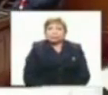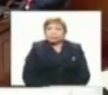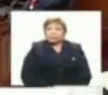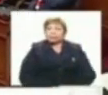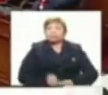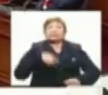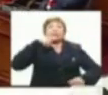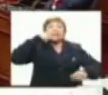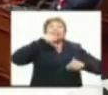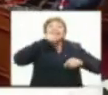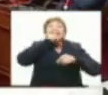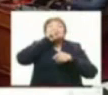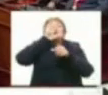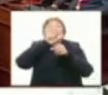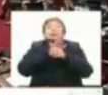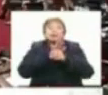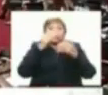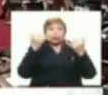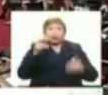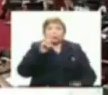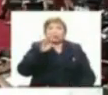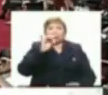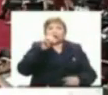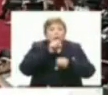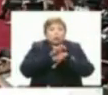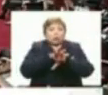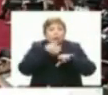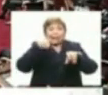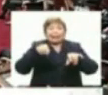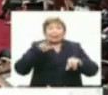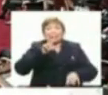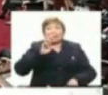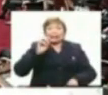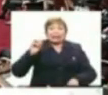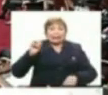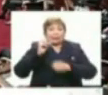Este es el compromiso que hoy, 28 de julio, en este bicentenario,